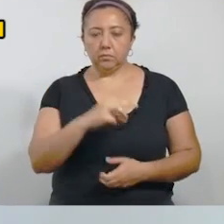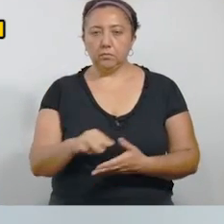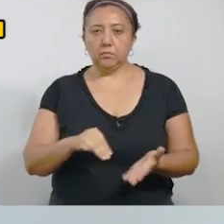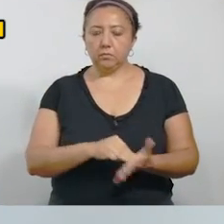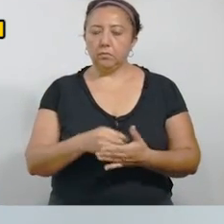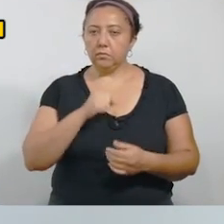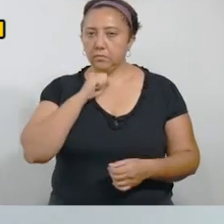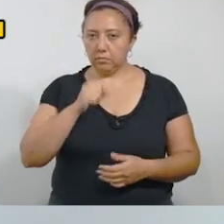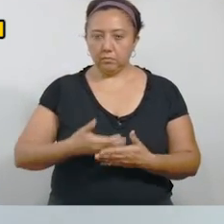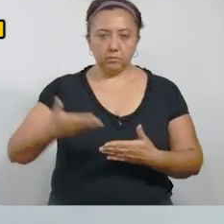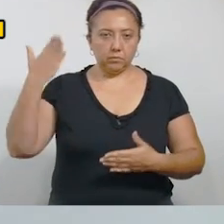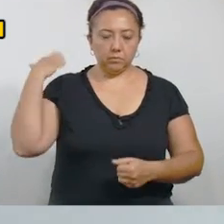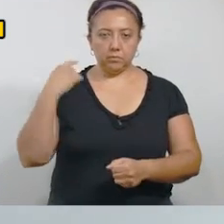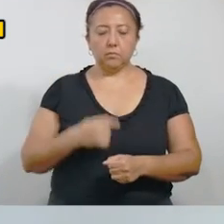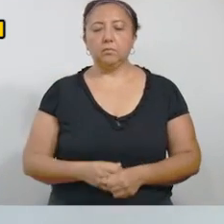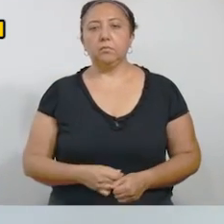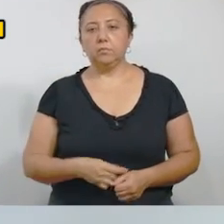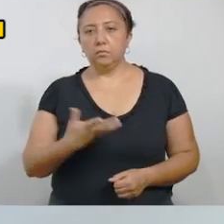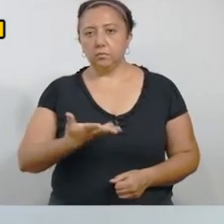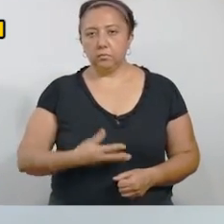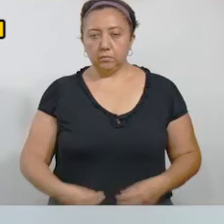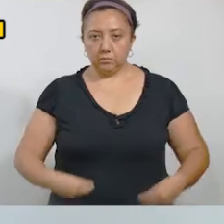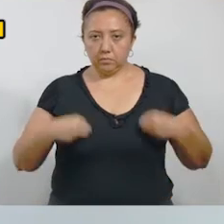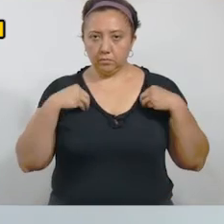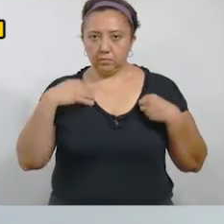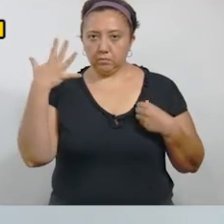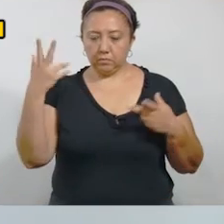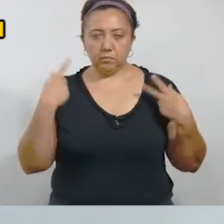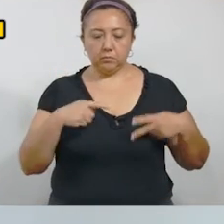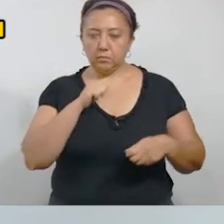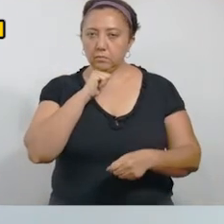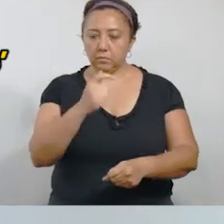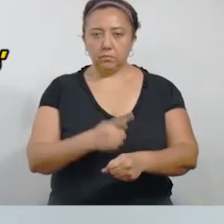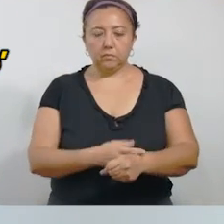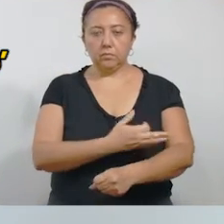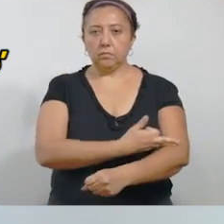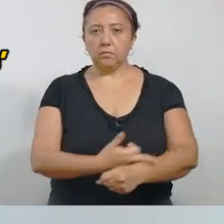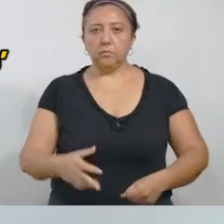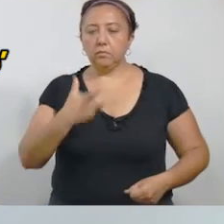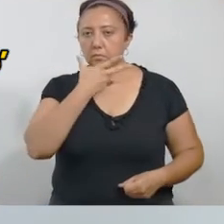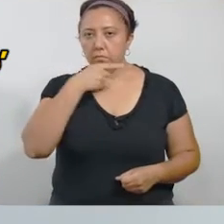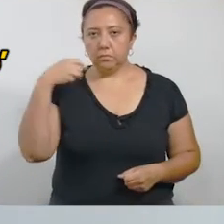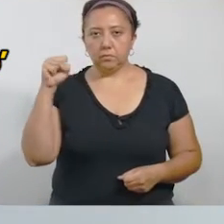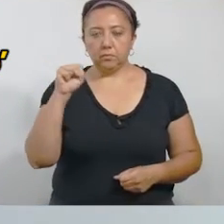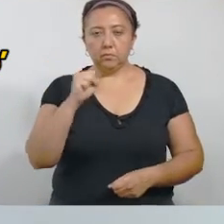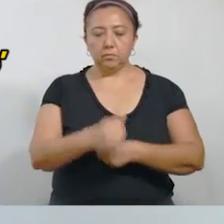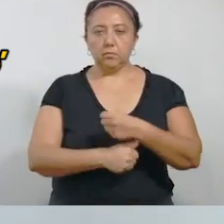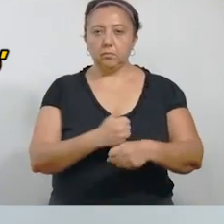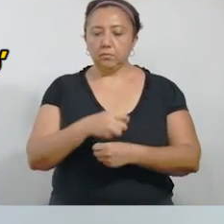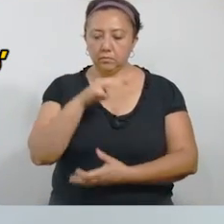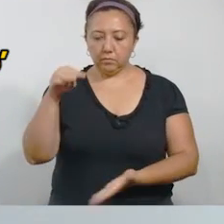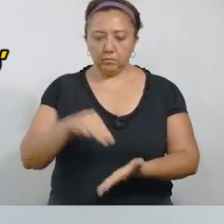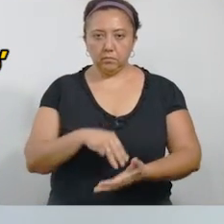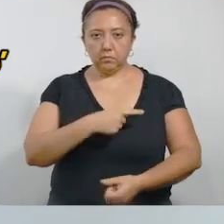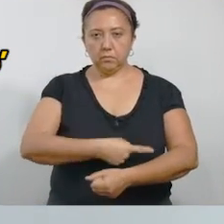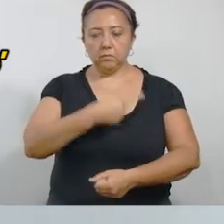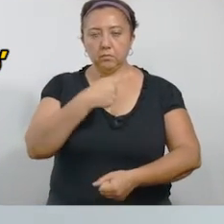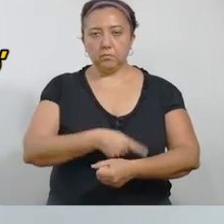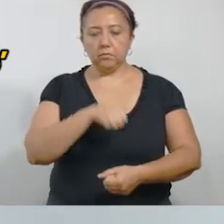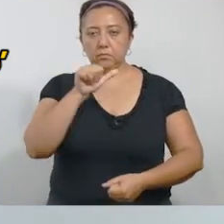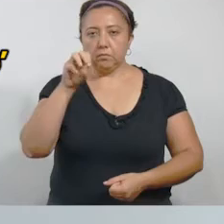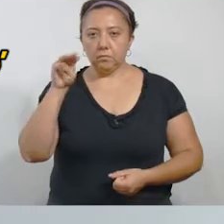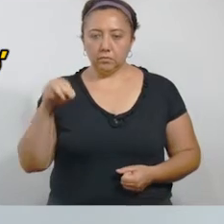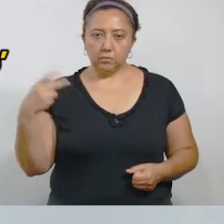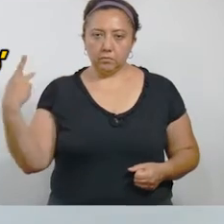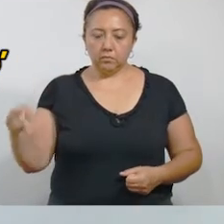sin antecedentes médicos. Convivía con 5 contactos, todos asintomáticos. Hombre de 60 años, de Mérida, con hipertensión y asma.